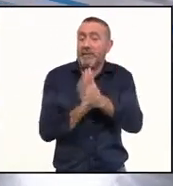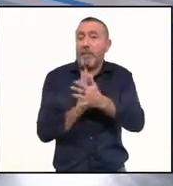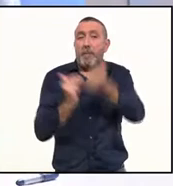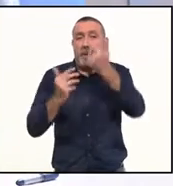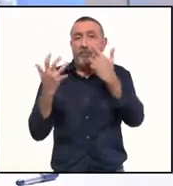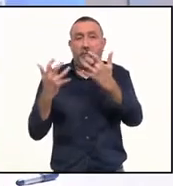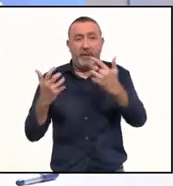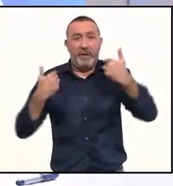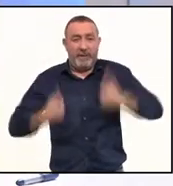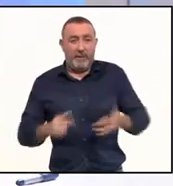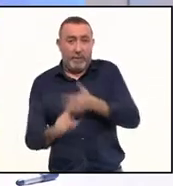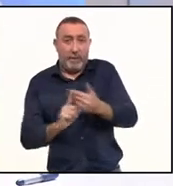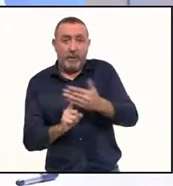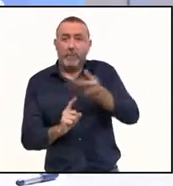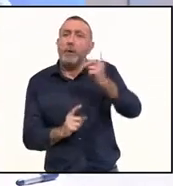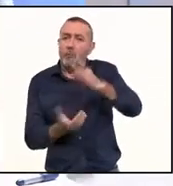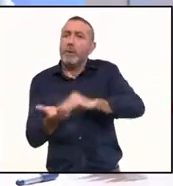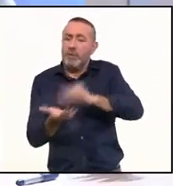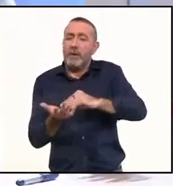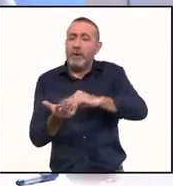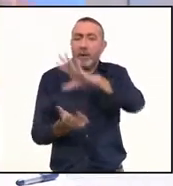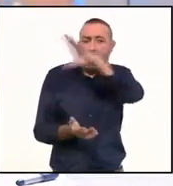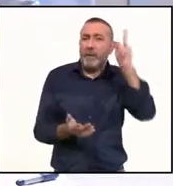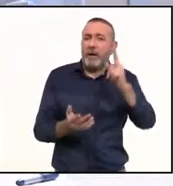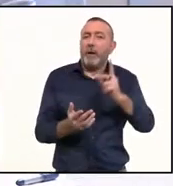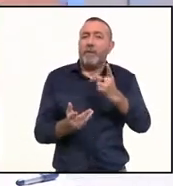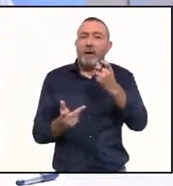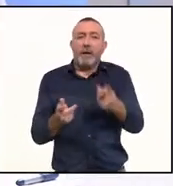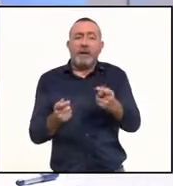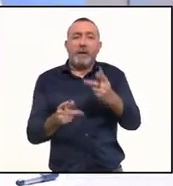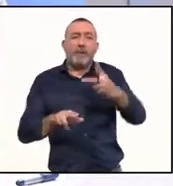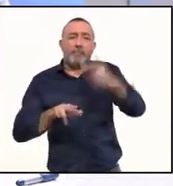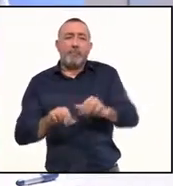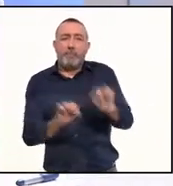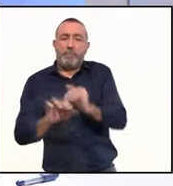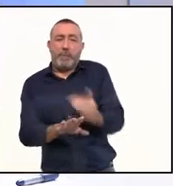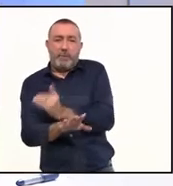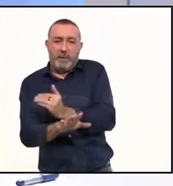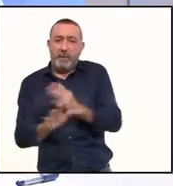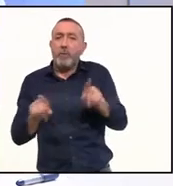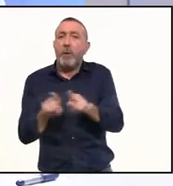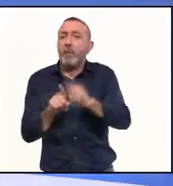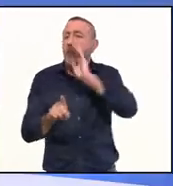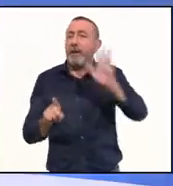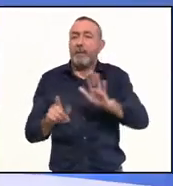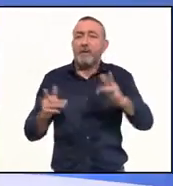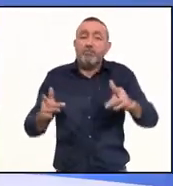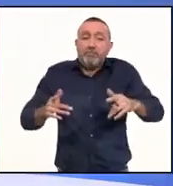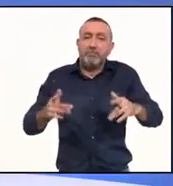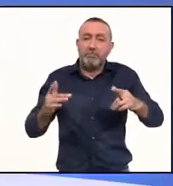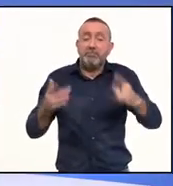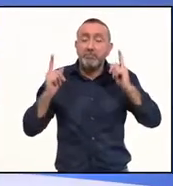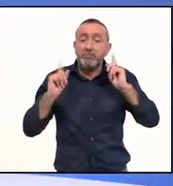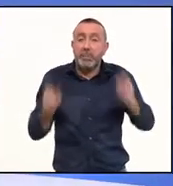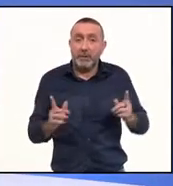pero nos hemos olvidado a veces de prevenir todos los demás y esto no va conmigo en el aura que estamos haciendo más los